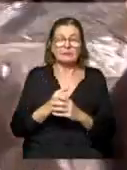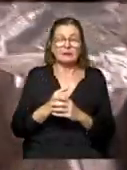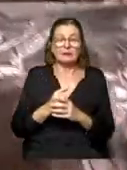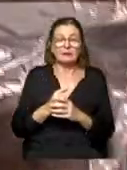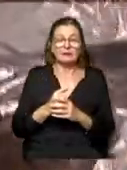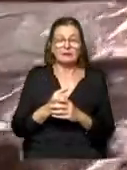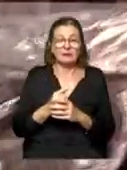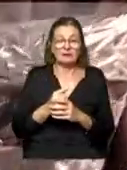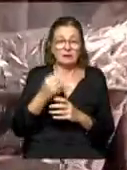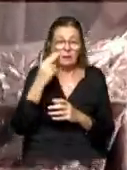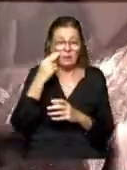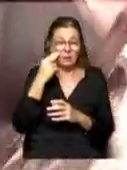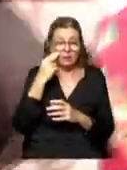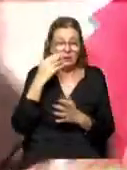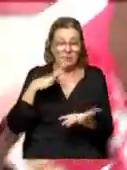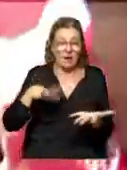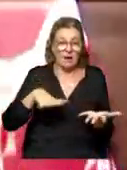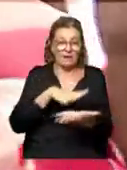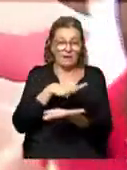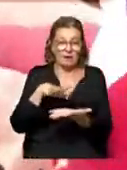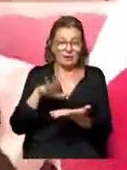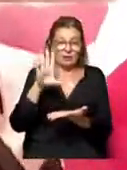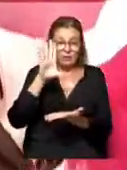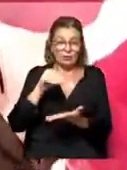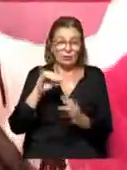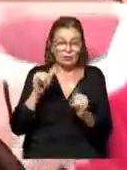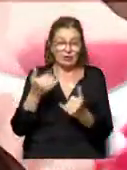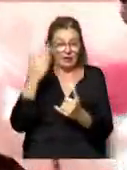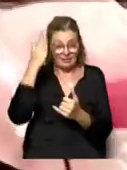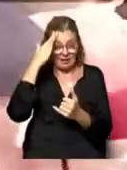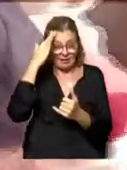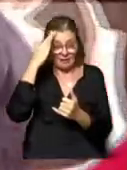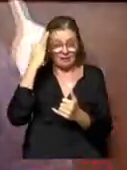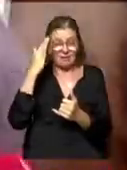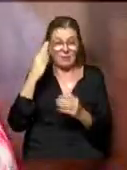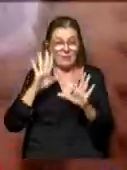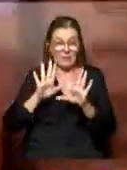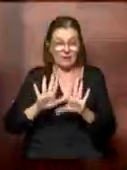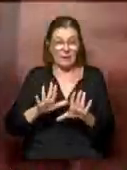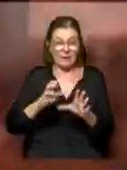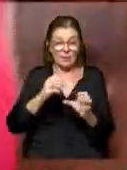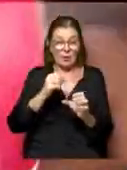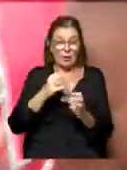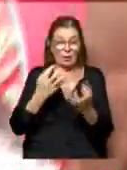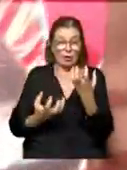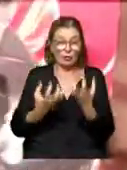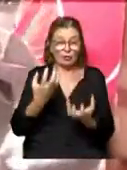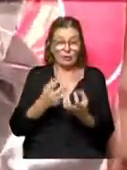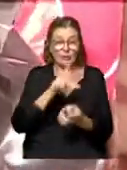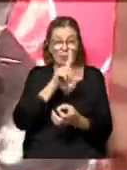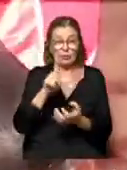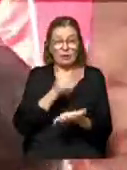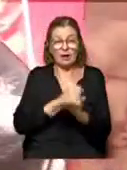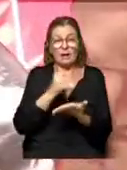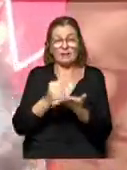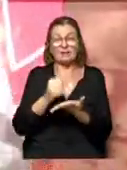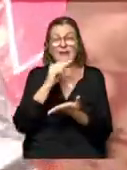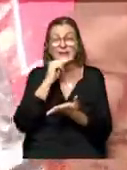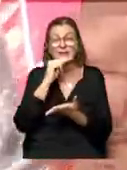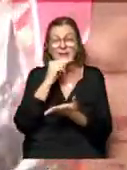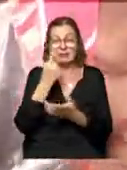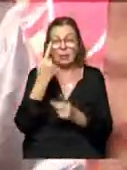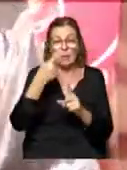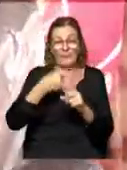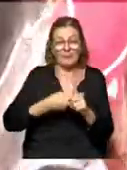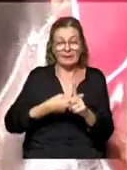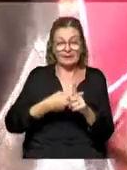y dramas que hay en el barrio, que todo el mundo ya lo sabe. Paramos y cocinamos de lunes a viernes ahora. Ahora hace un mes que